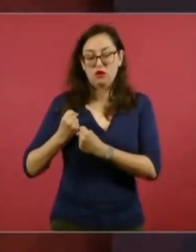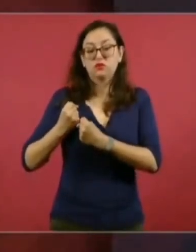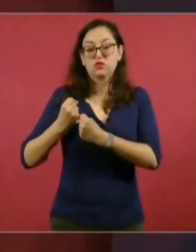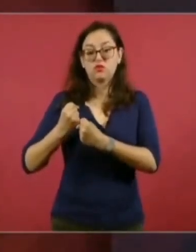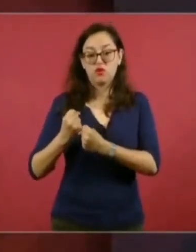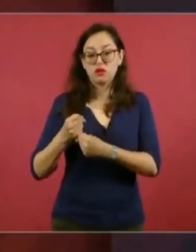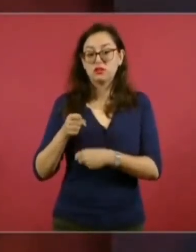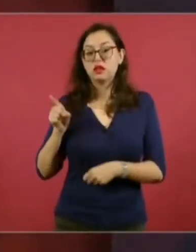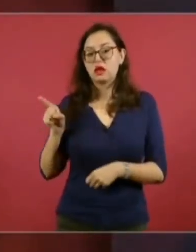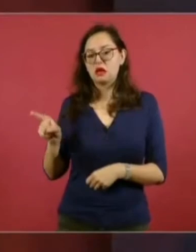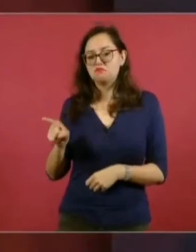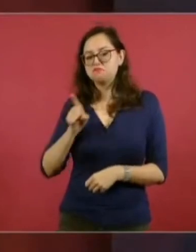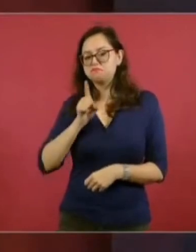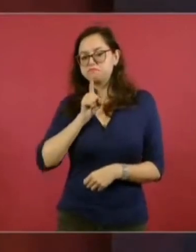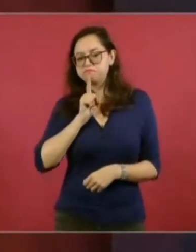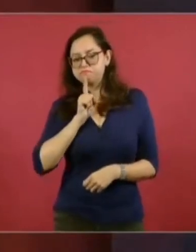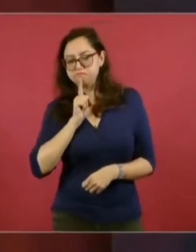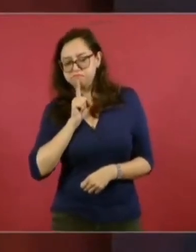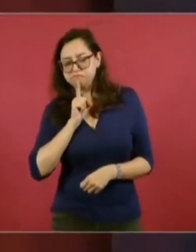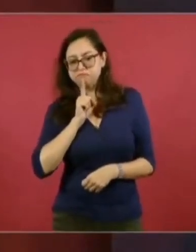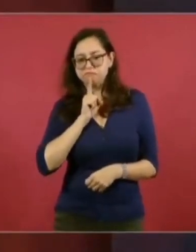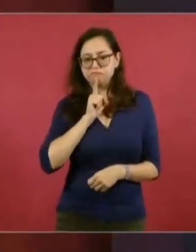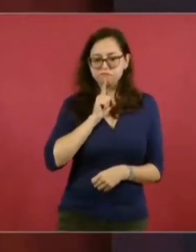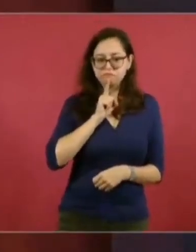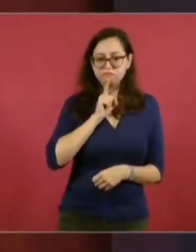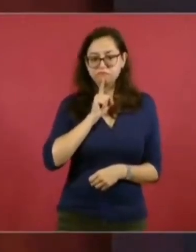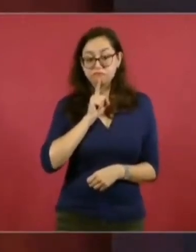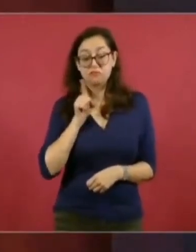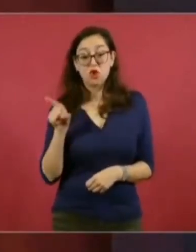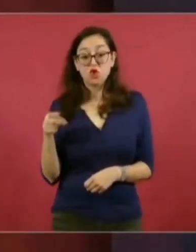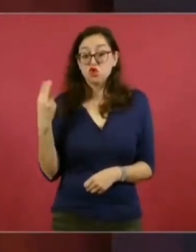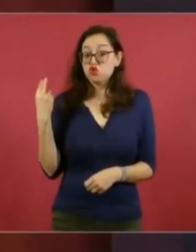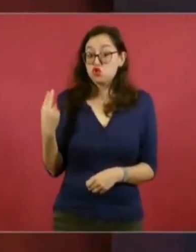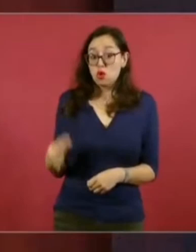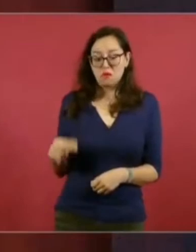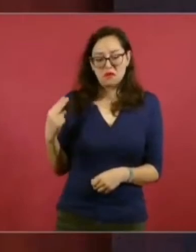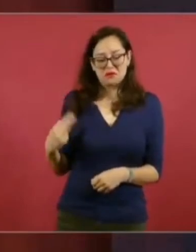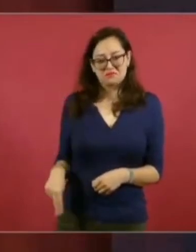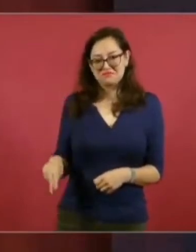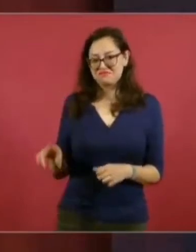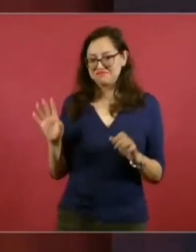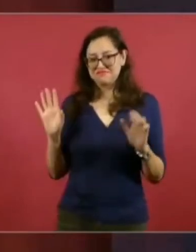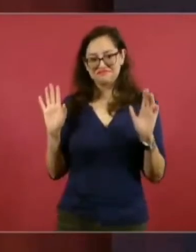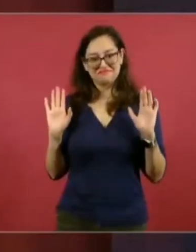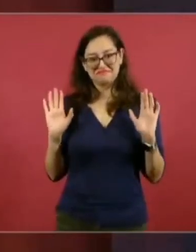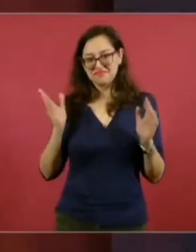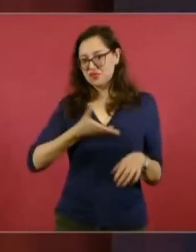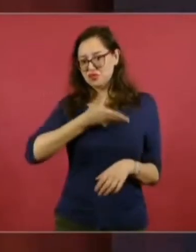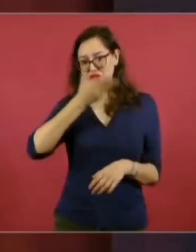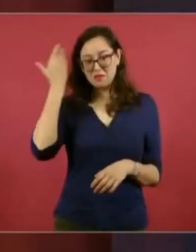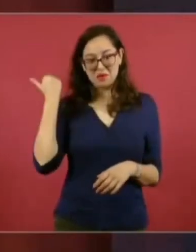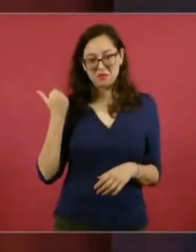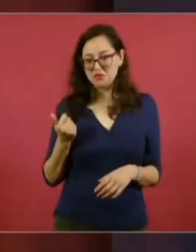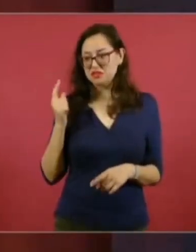perfil discreto, pero su nombre nunca se ha mencionado en las causas